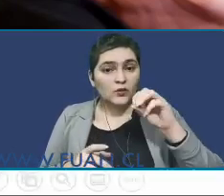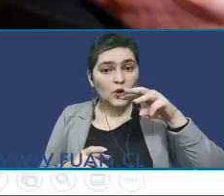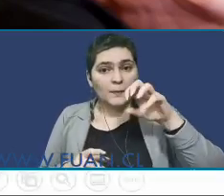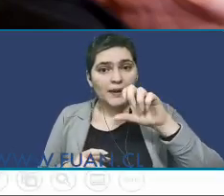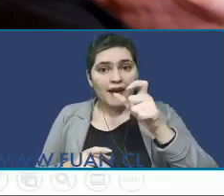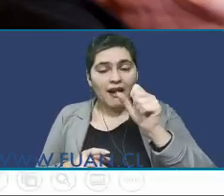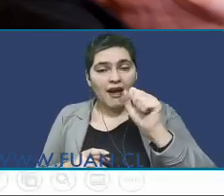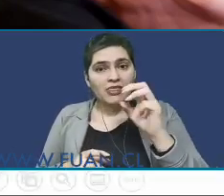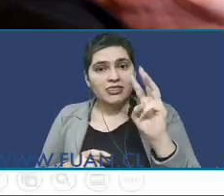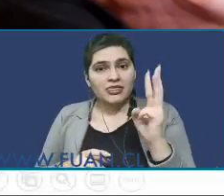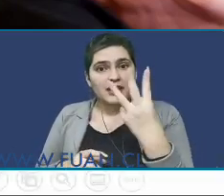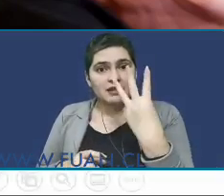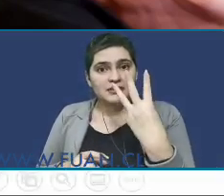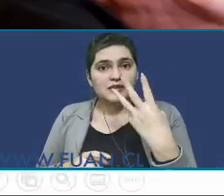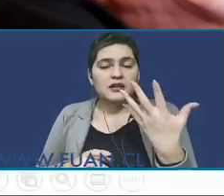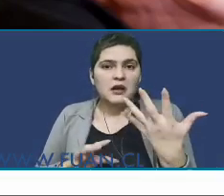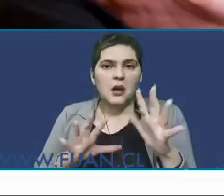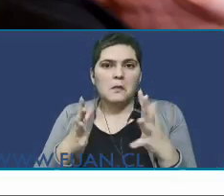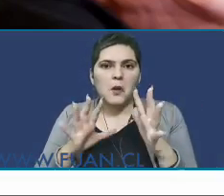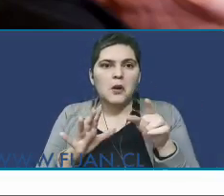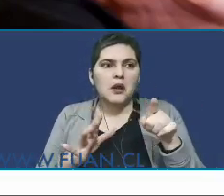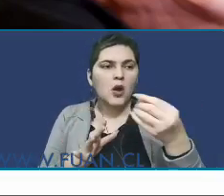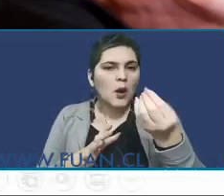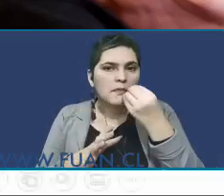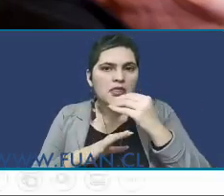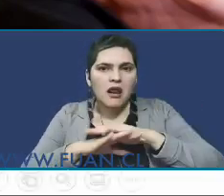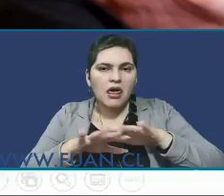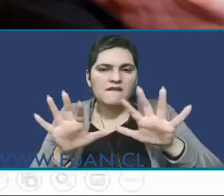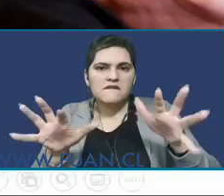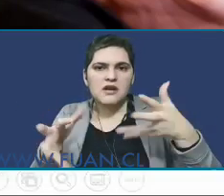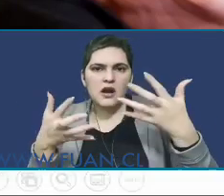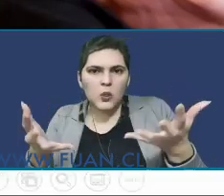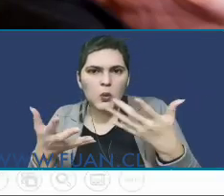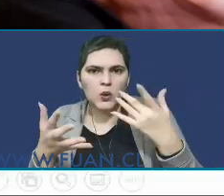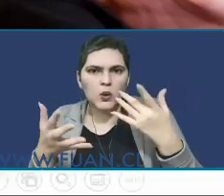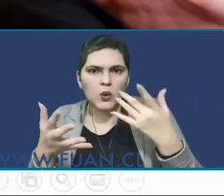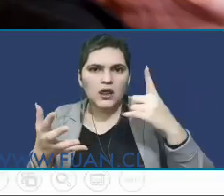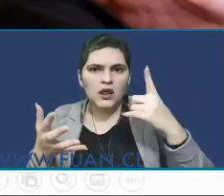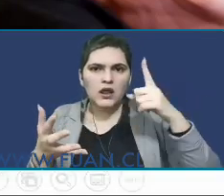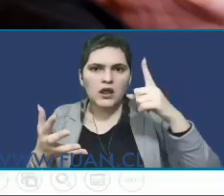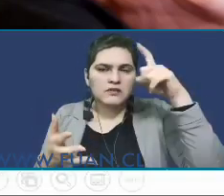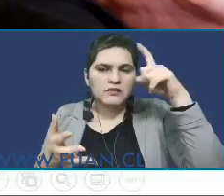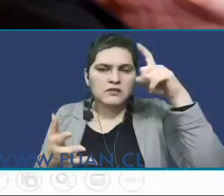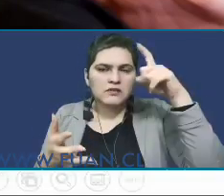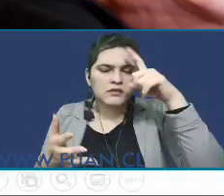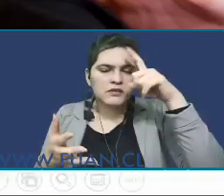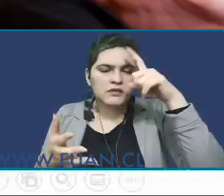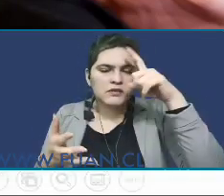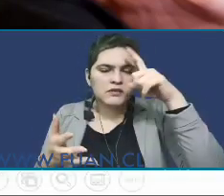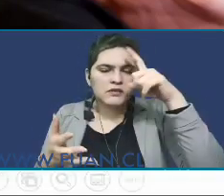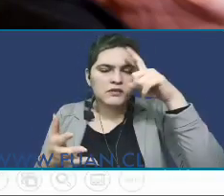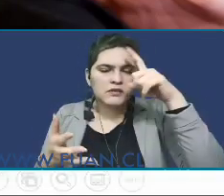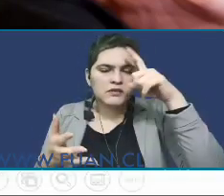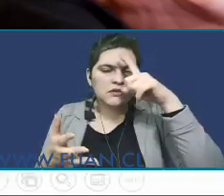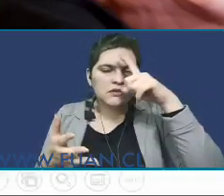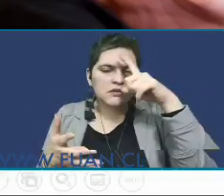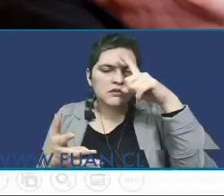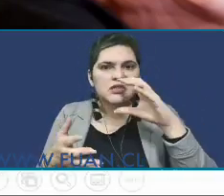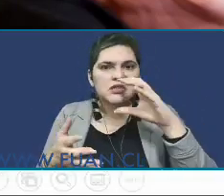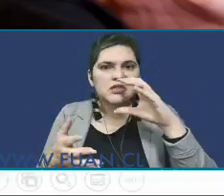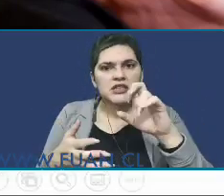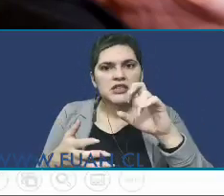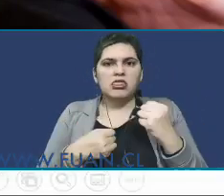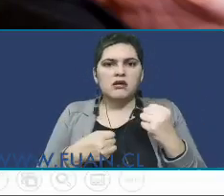está consumiendo, como no consume verduras, los cereales fortificados. Entonces, y era lo más que consumía.